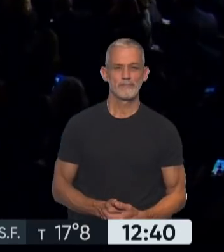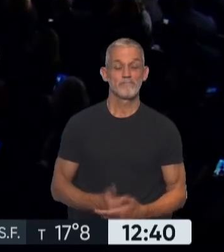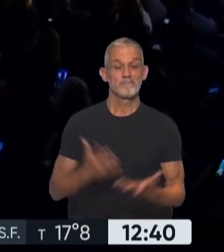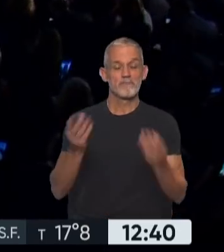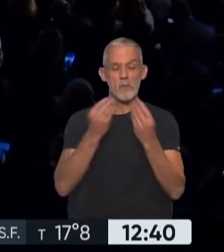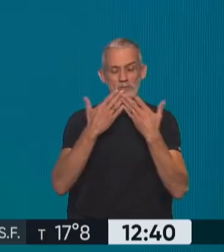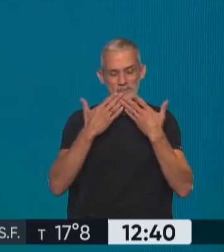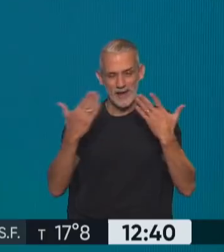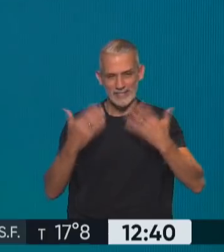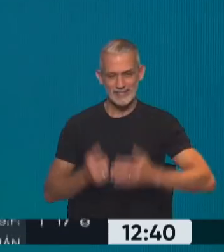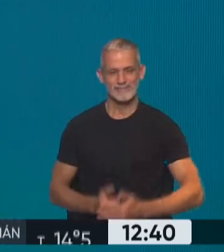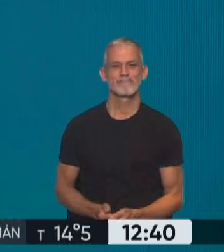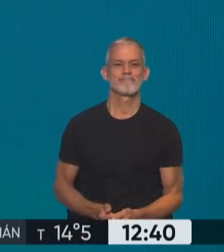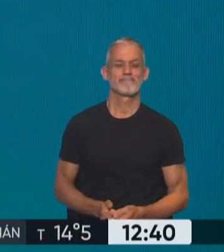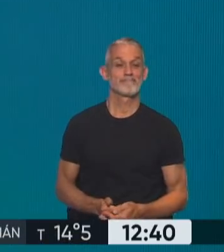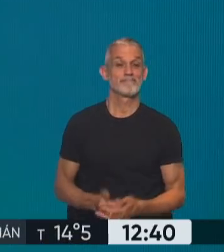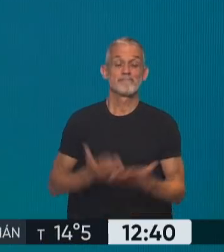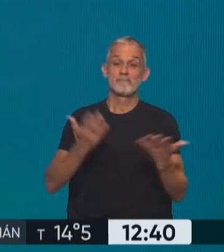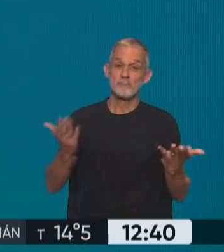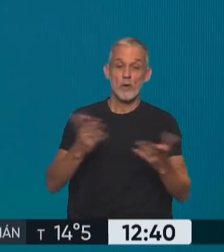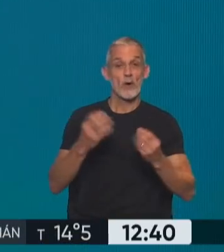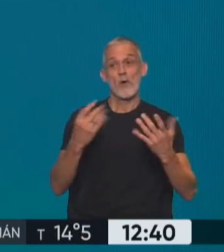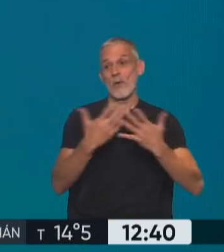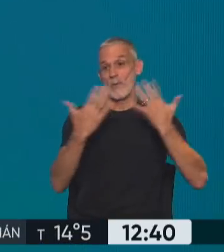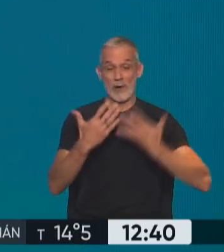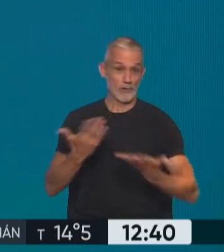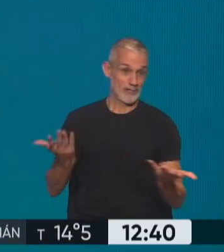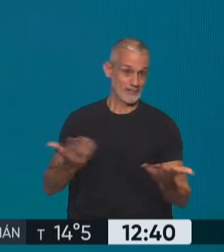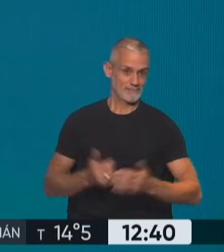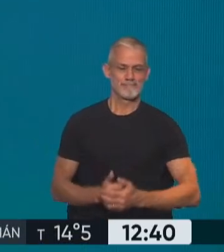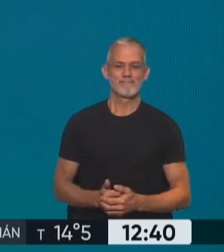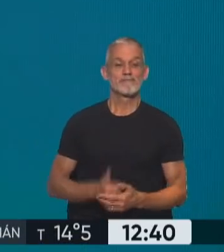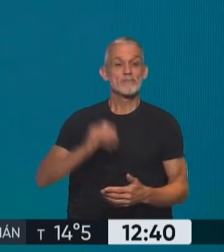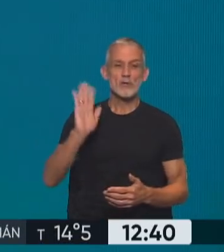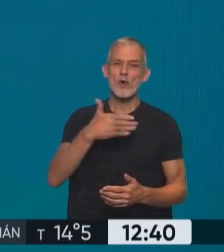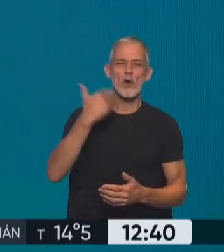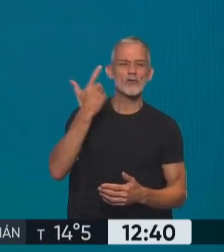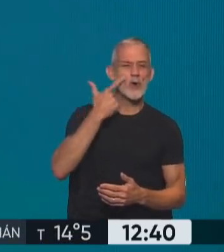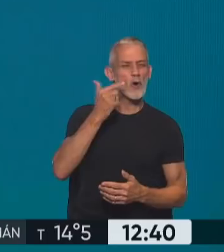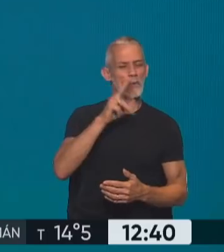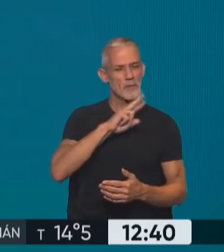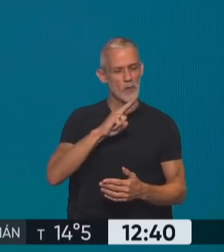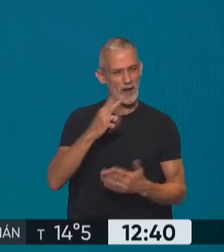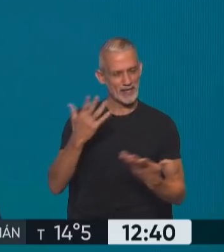Muchas gracias. Bueno, muy buenos días a todos y a todas,